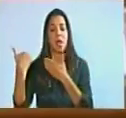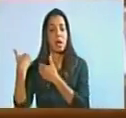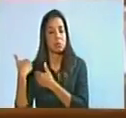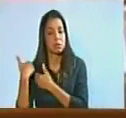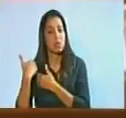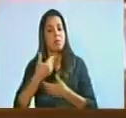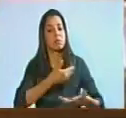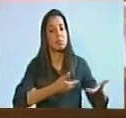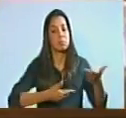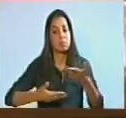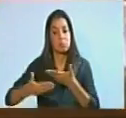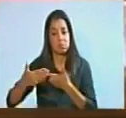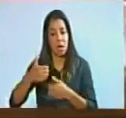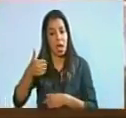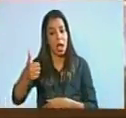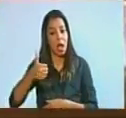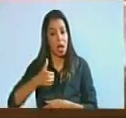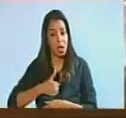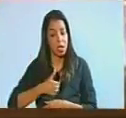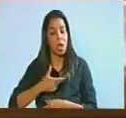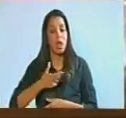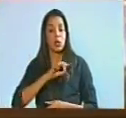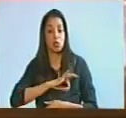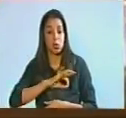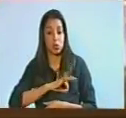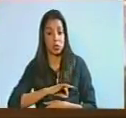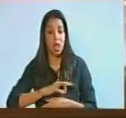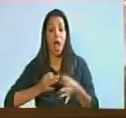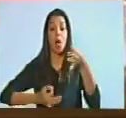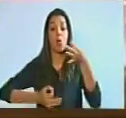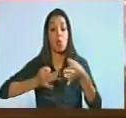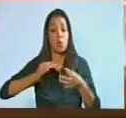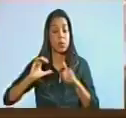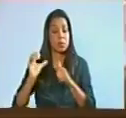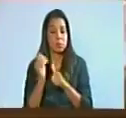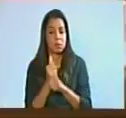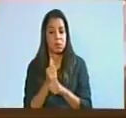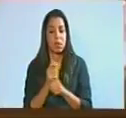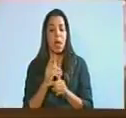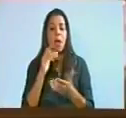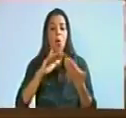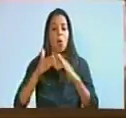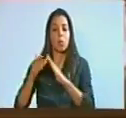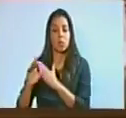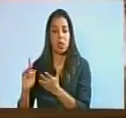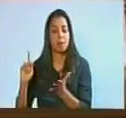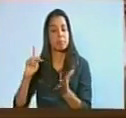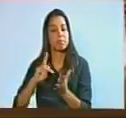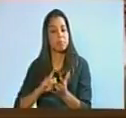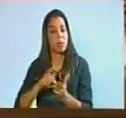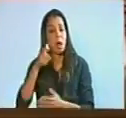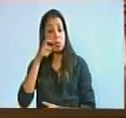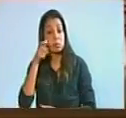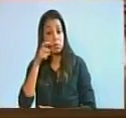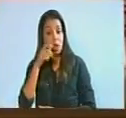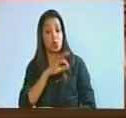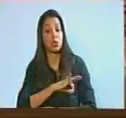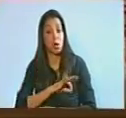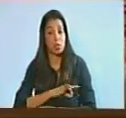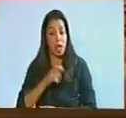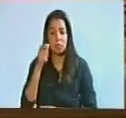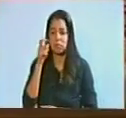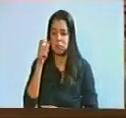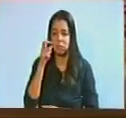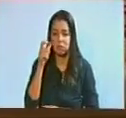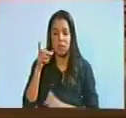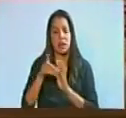corresponsabilidad, la justicia social, la participación ciudadana, la Contraloría Social, los derechos